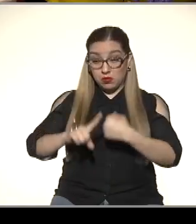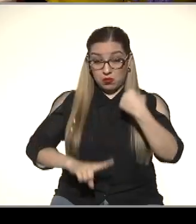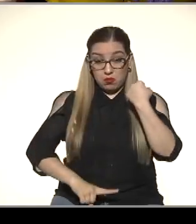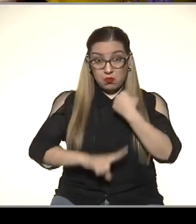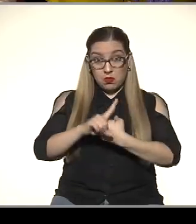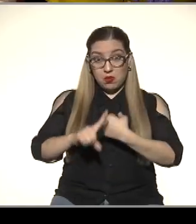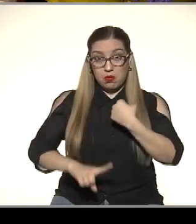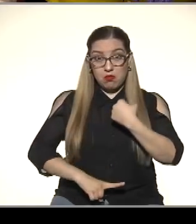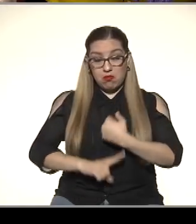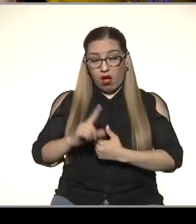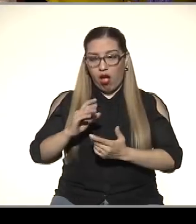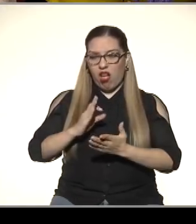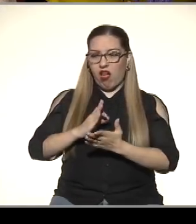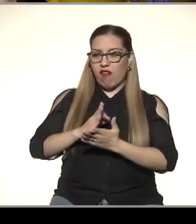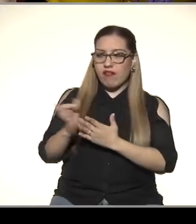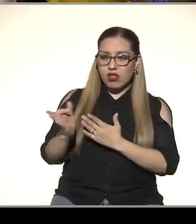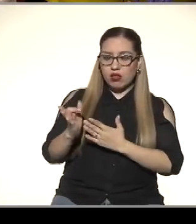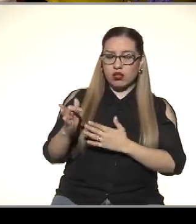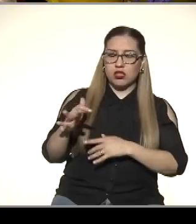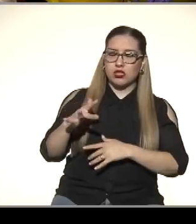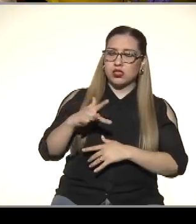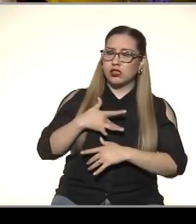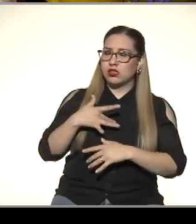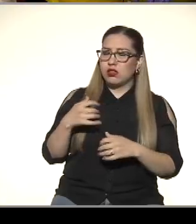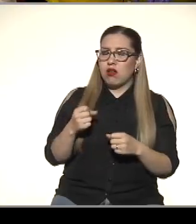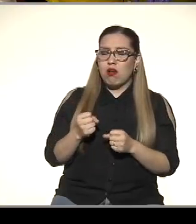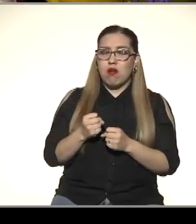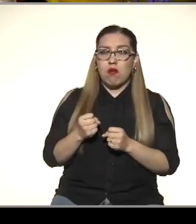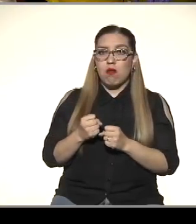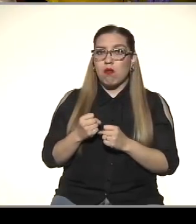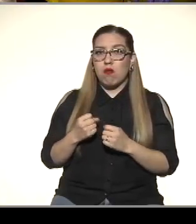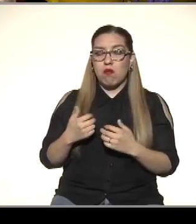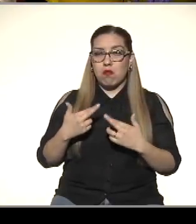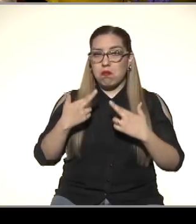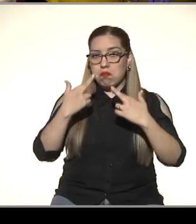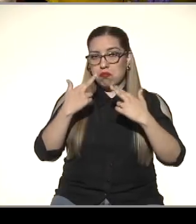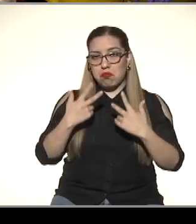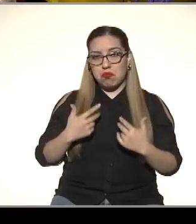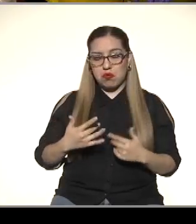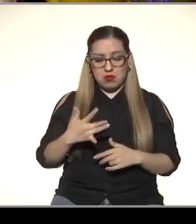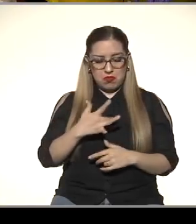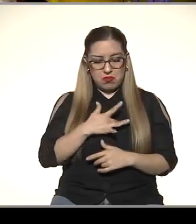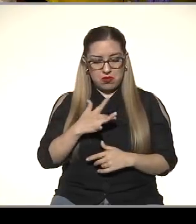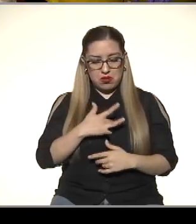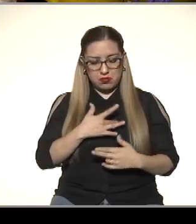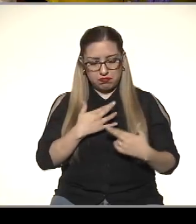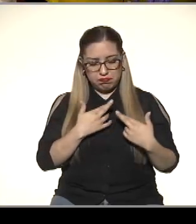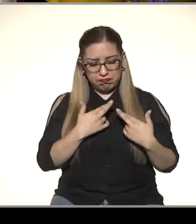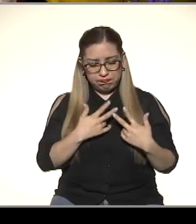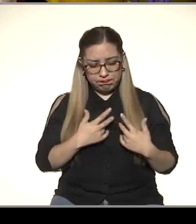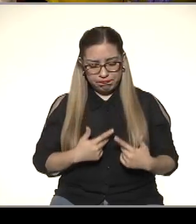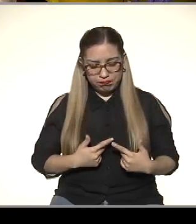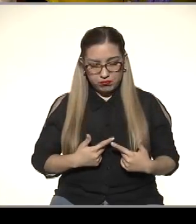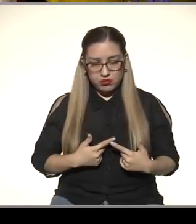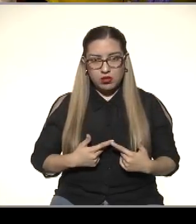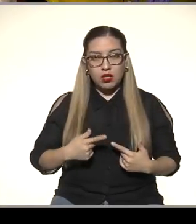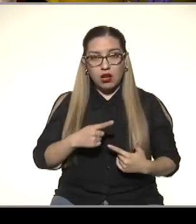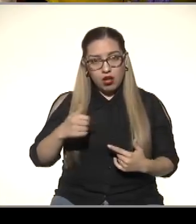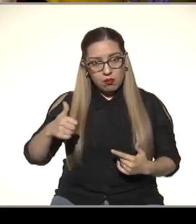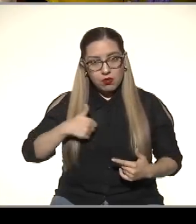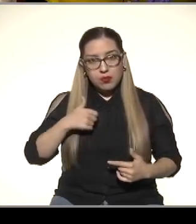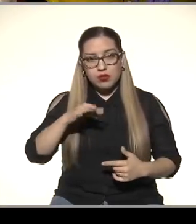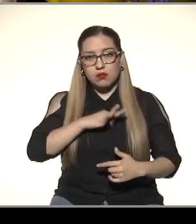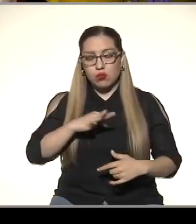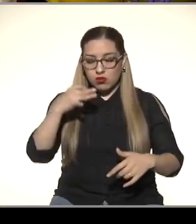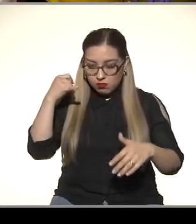infidelidad. Porque la infidelidad, como hemos dicho, es tan impactante que hace grietas en el corazón, que si aprovechamos podemos ir al fondo. Sí. Y